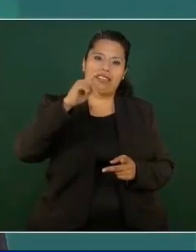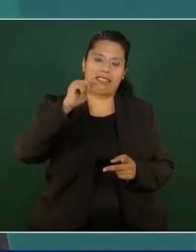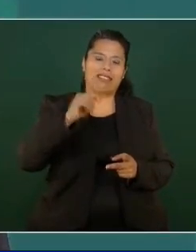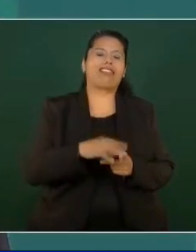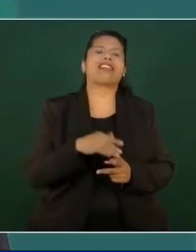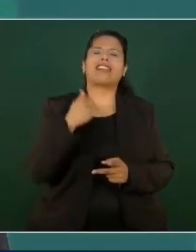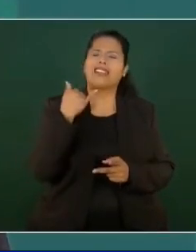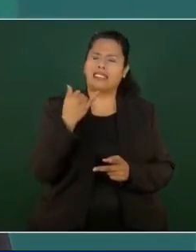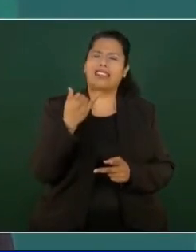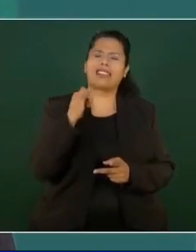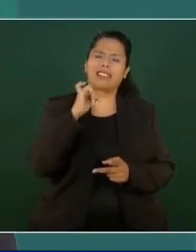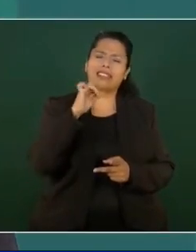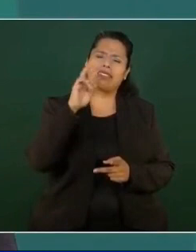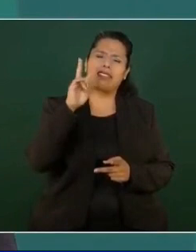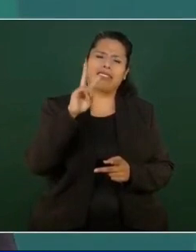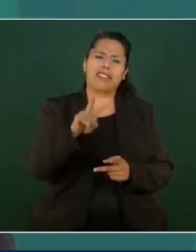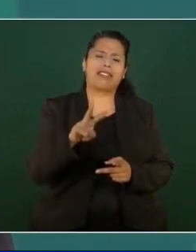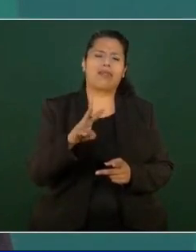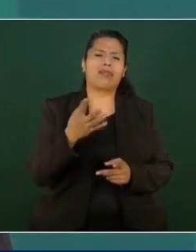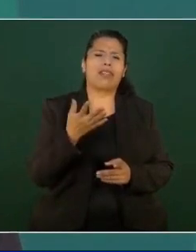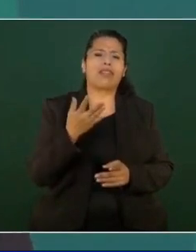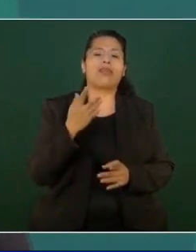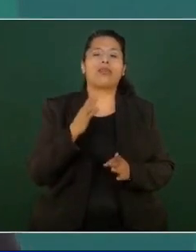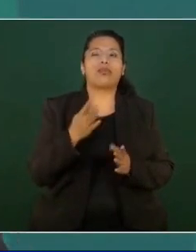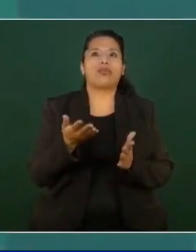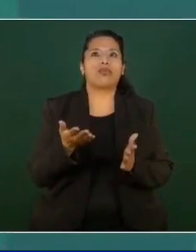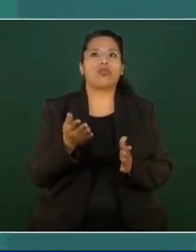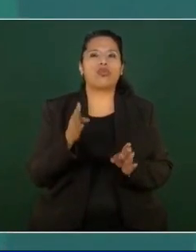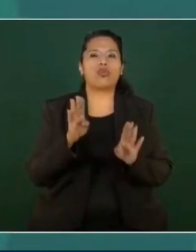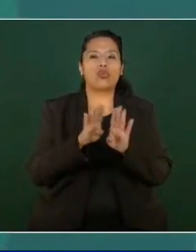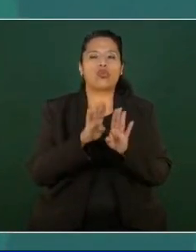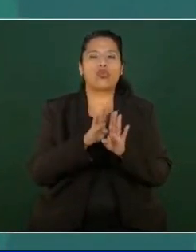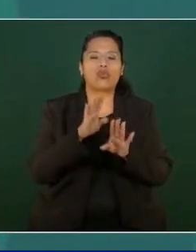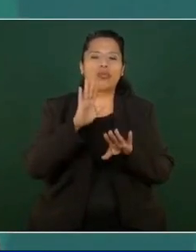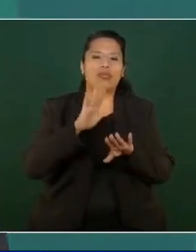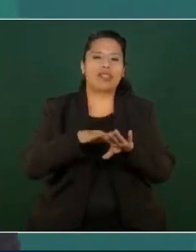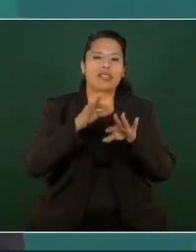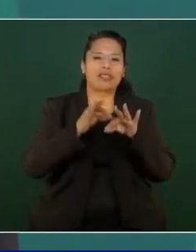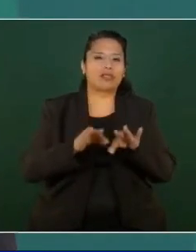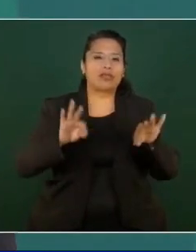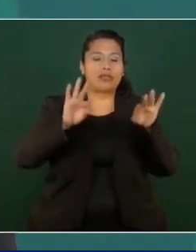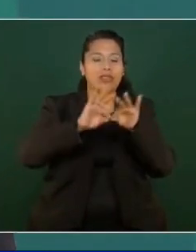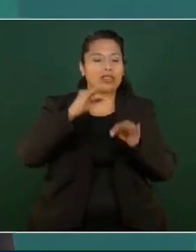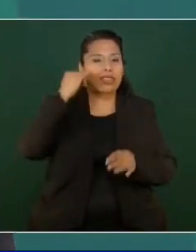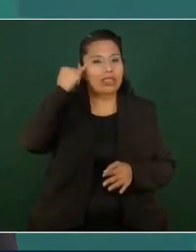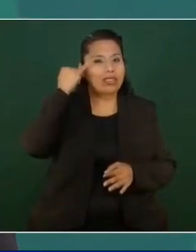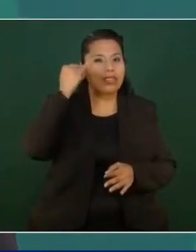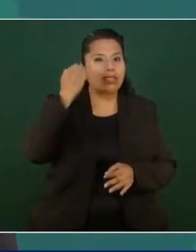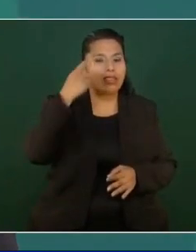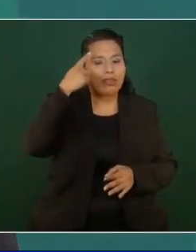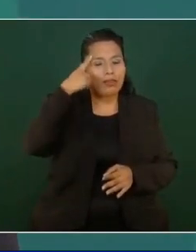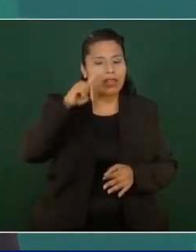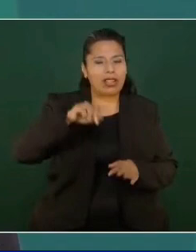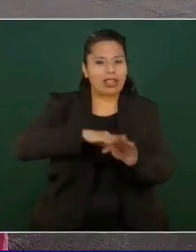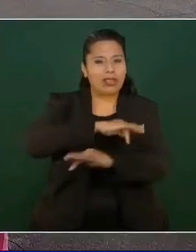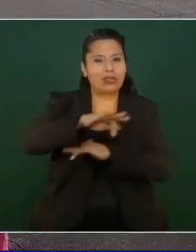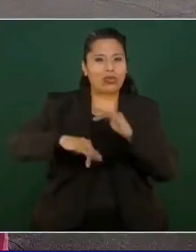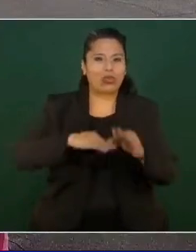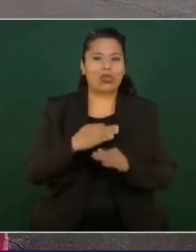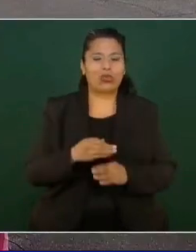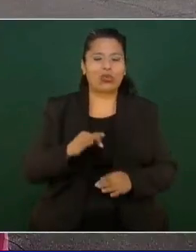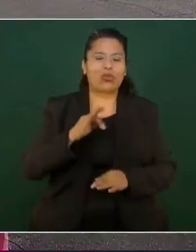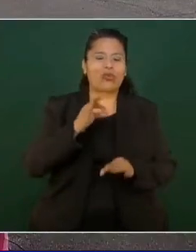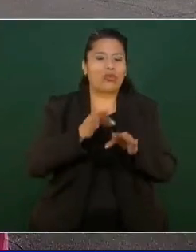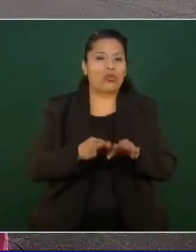Y es un plan muy importante para garantizar a todos el derecho a la